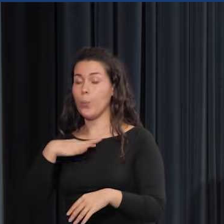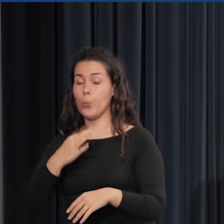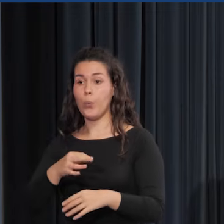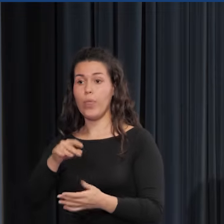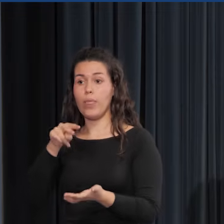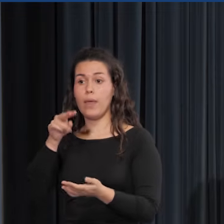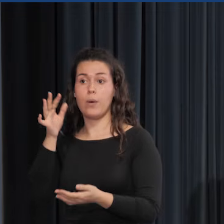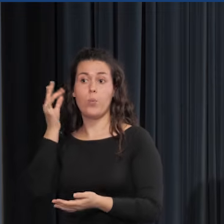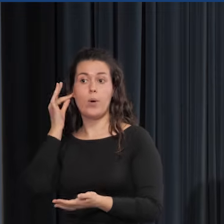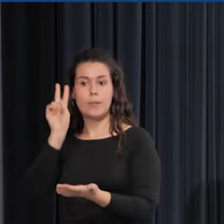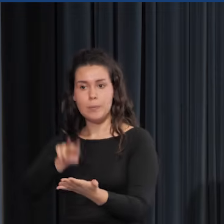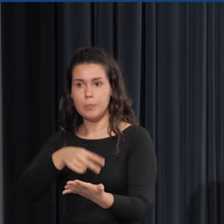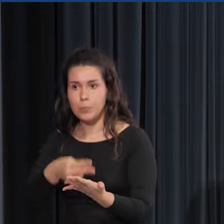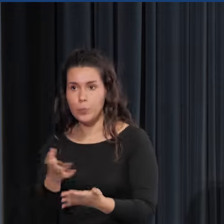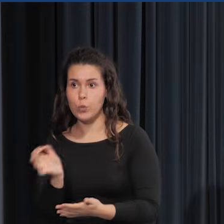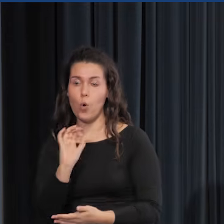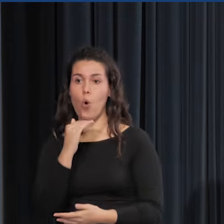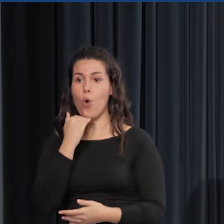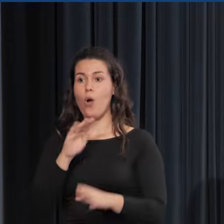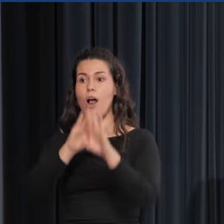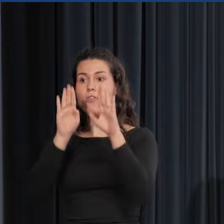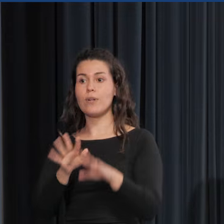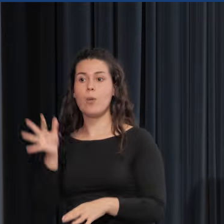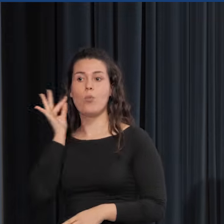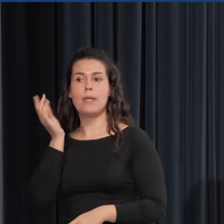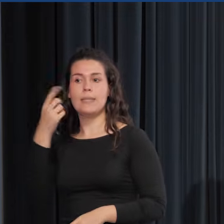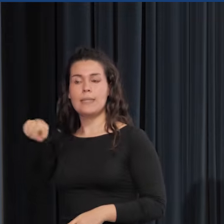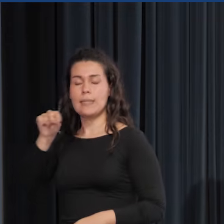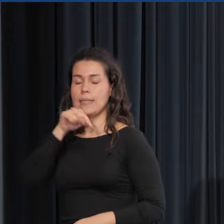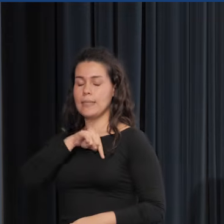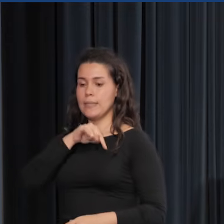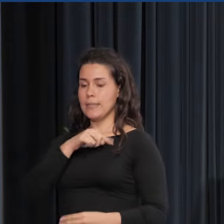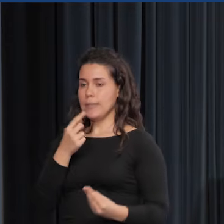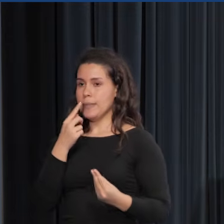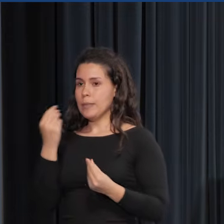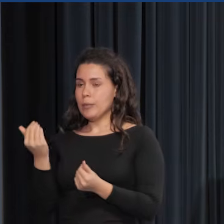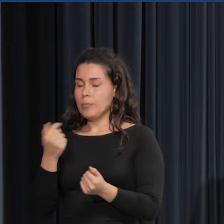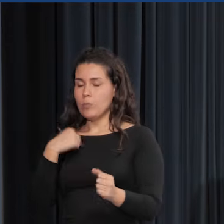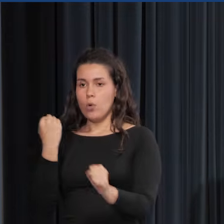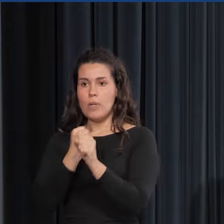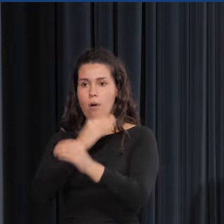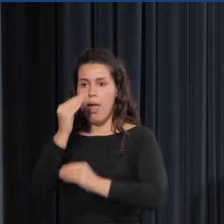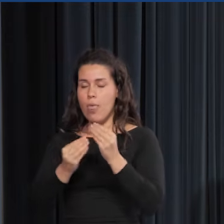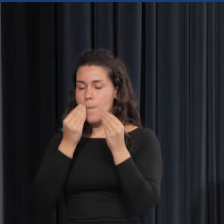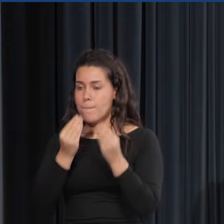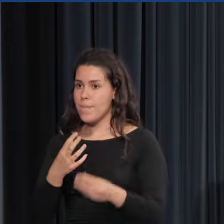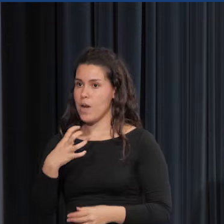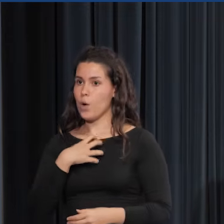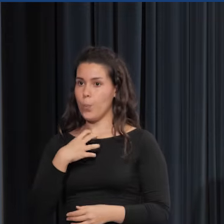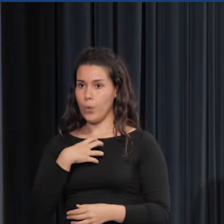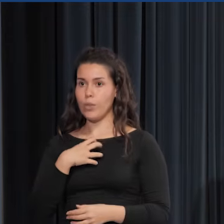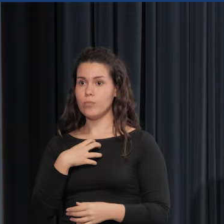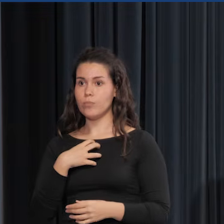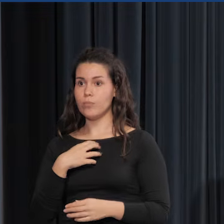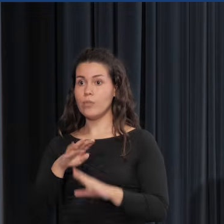Y además esto hace que las mujeres sientan que que les impide realizar su trabajo de forma adecuada y las hace